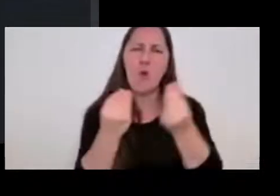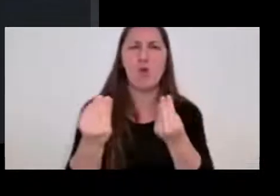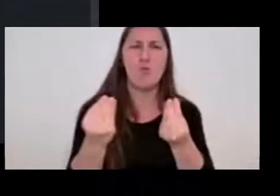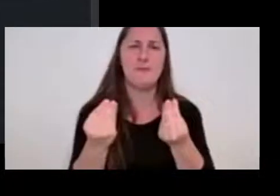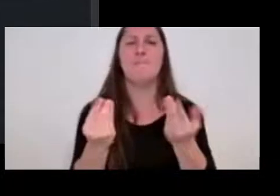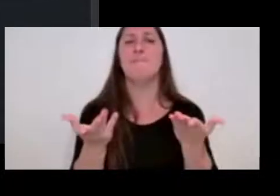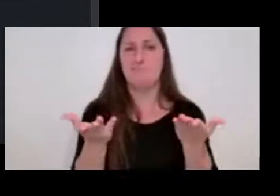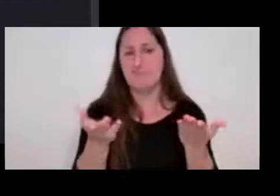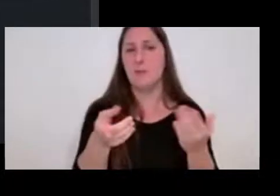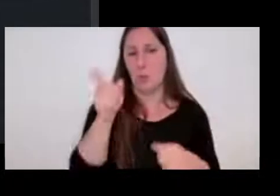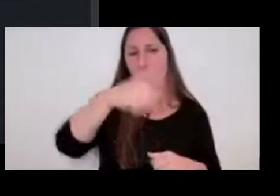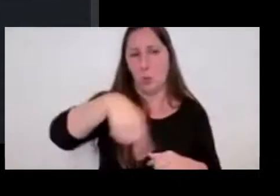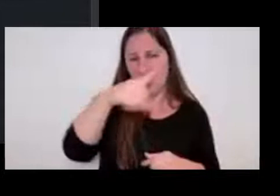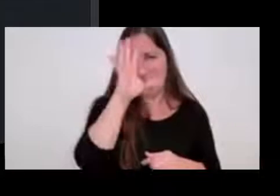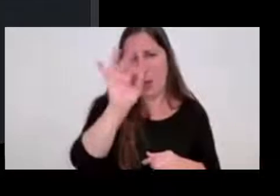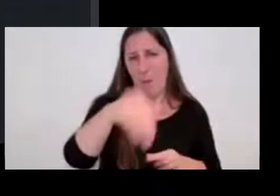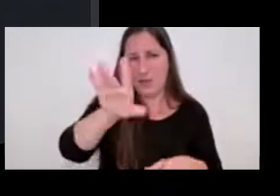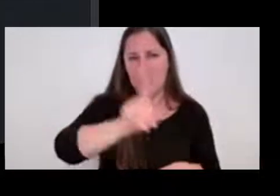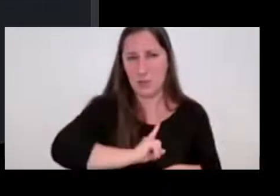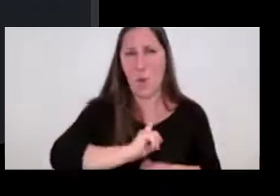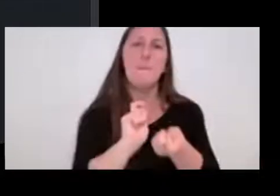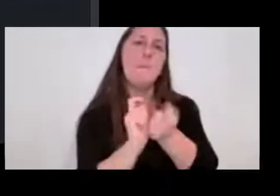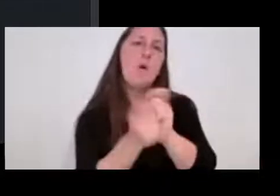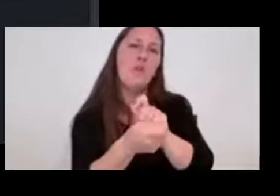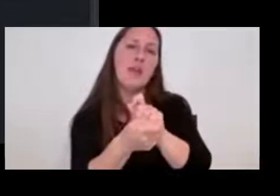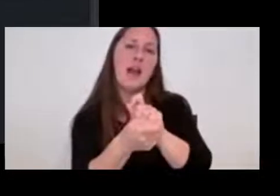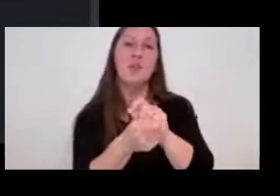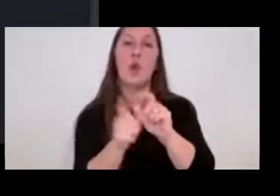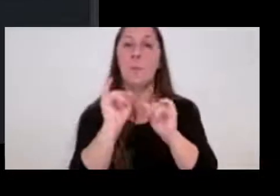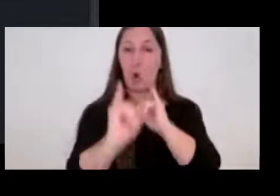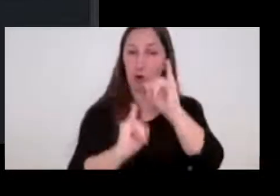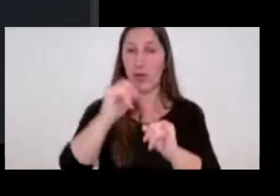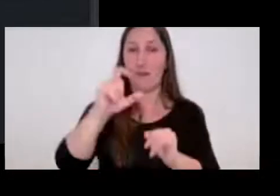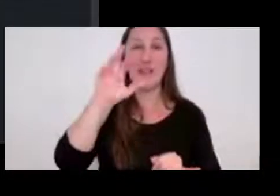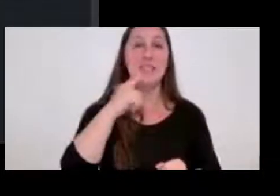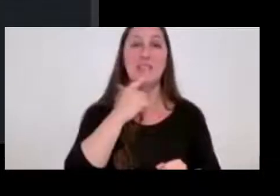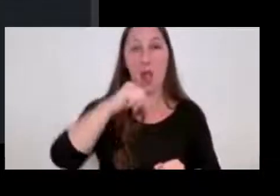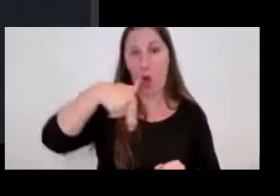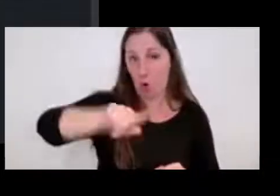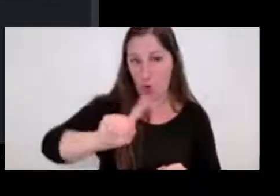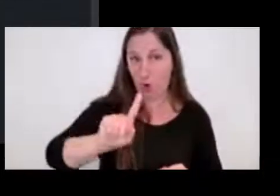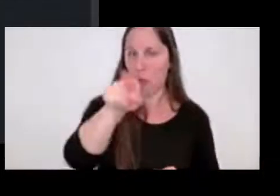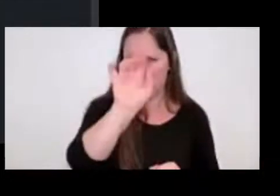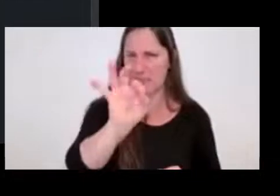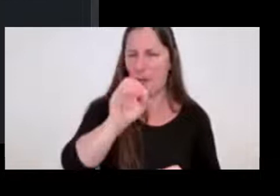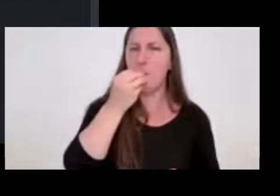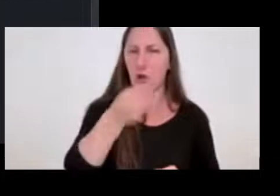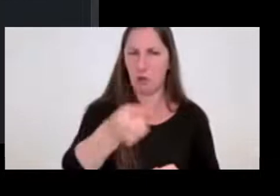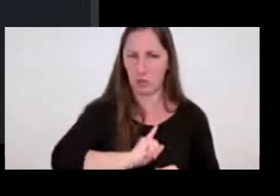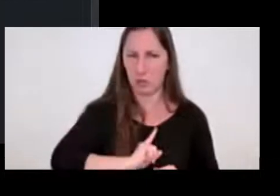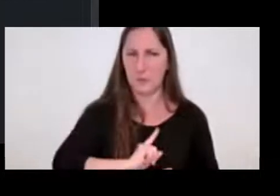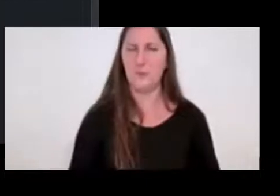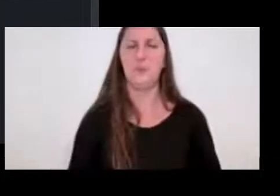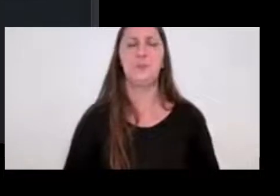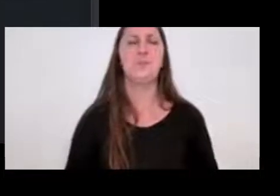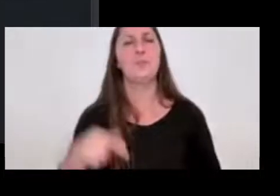todo esto, ustedes lo saben mejor que yo, ¿no? Acá no están las modificaciones que comentaba Cristina hoy, pero ya esto lo saben mejor que yo, digamos, ¿no? Incluso yo tengo una